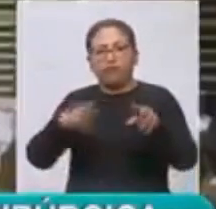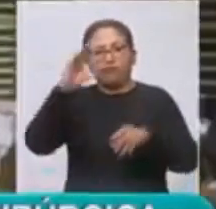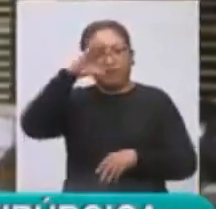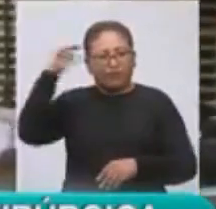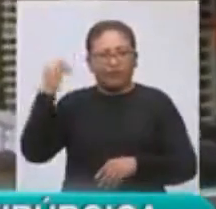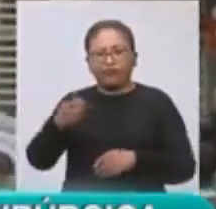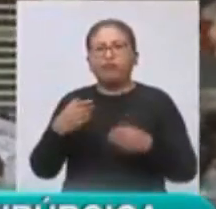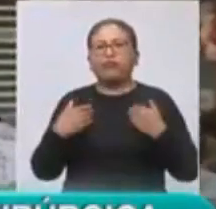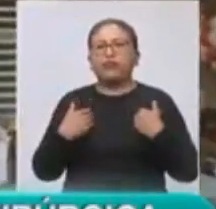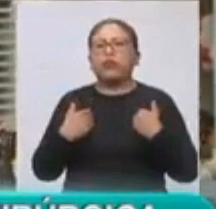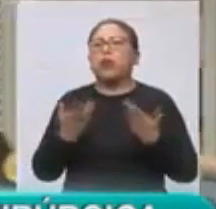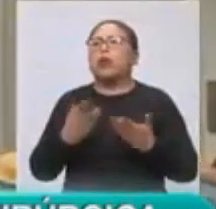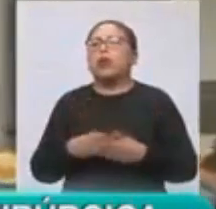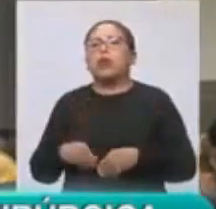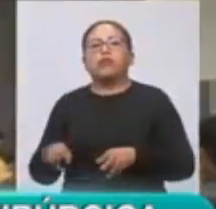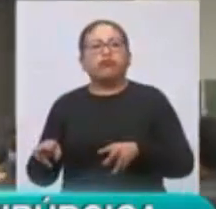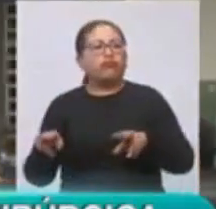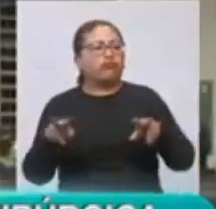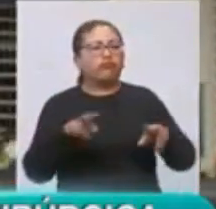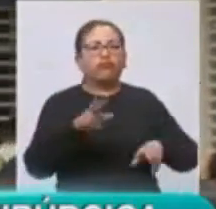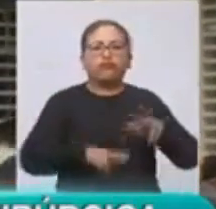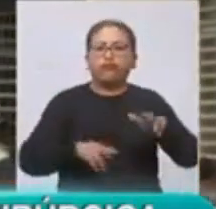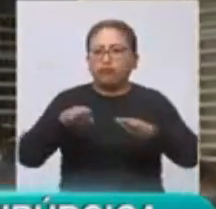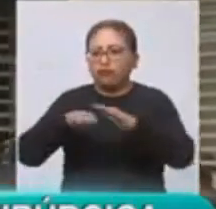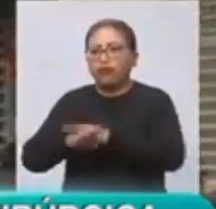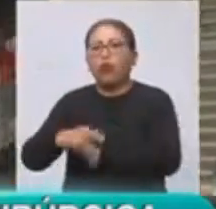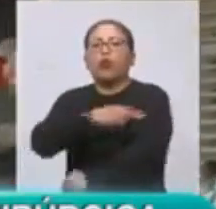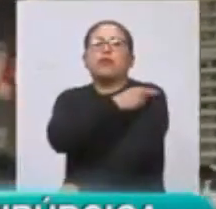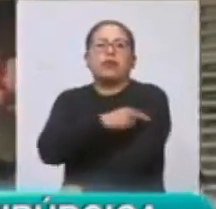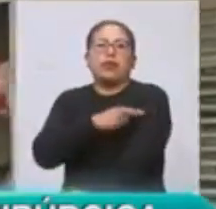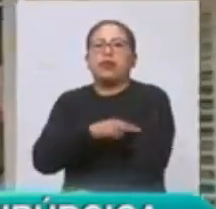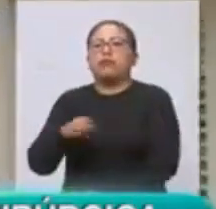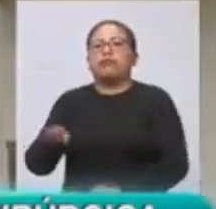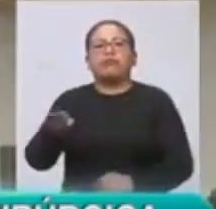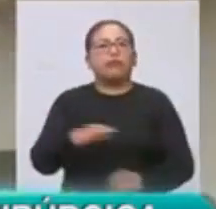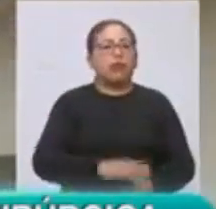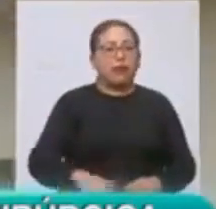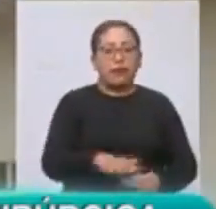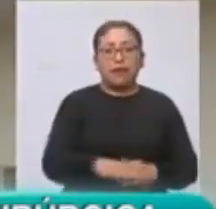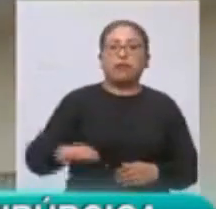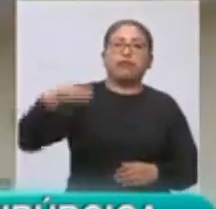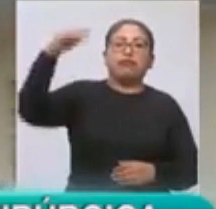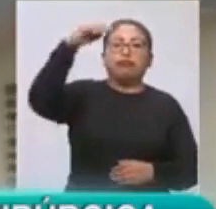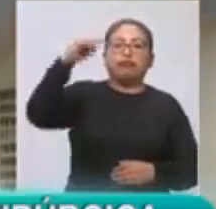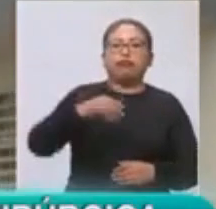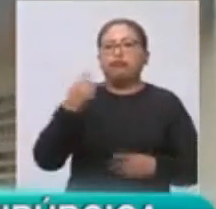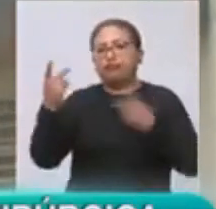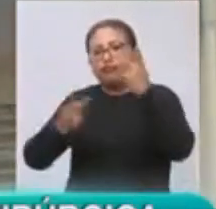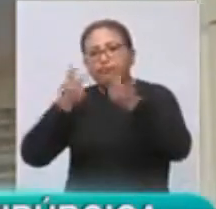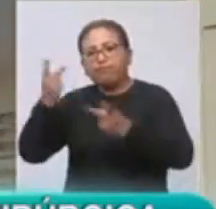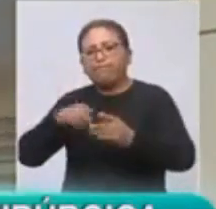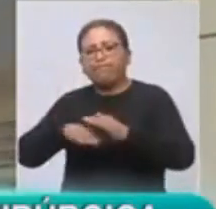el recorrido del hospital, visitando lo que son tanto la planta baja y la planta alta,